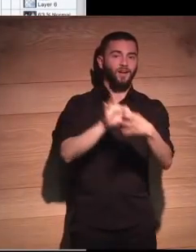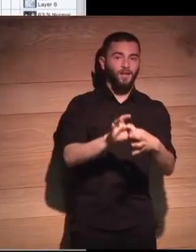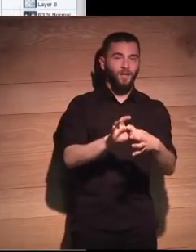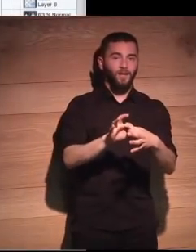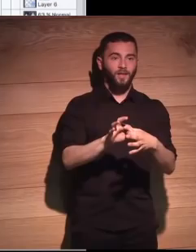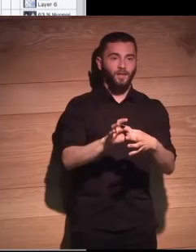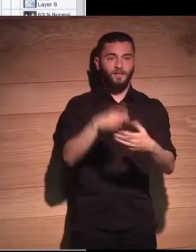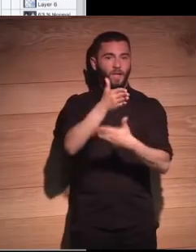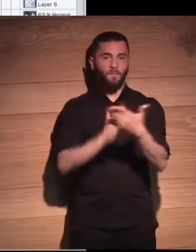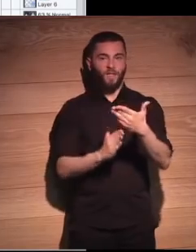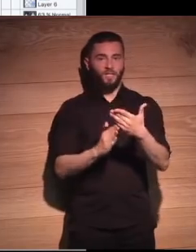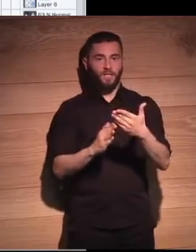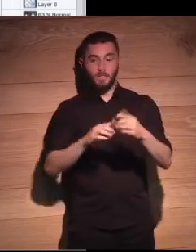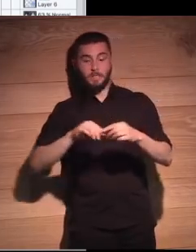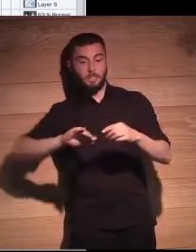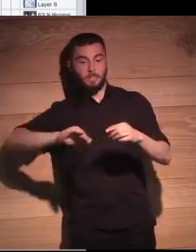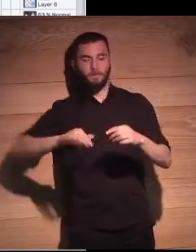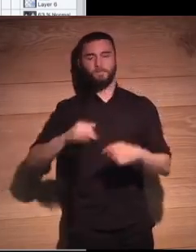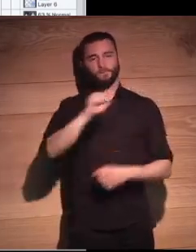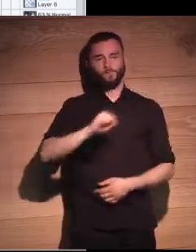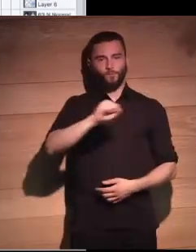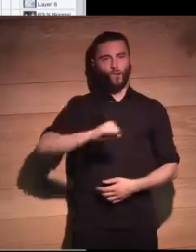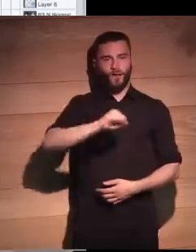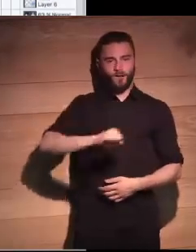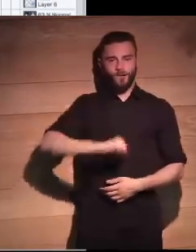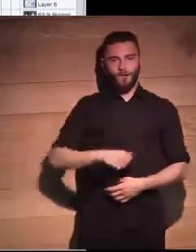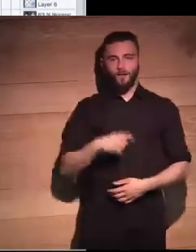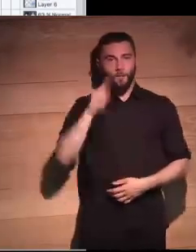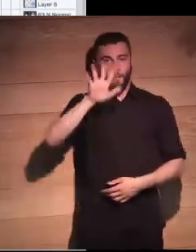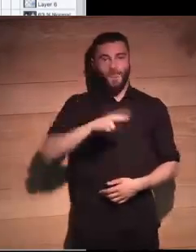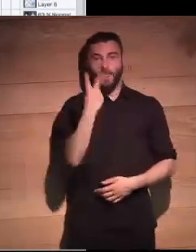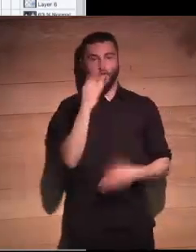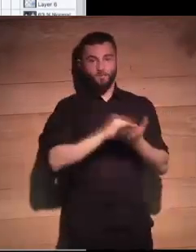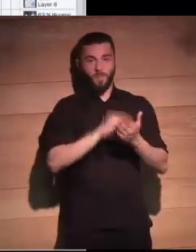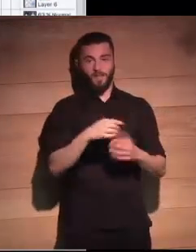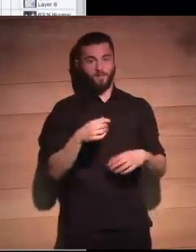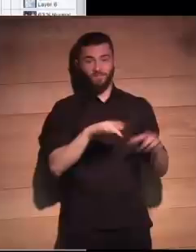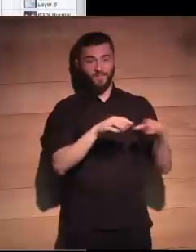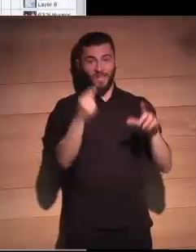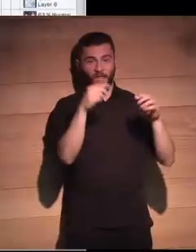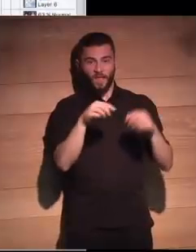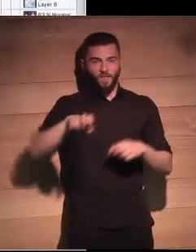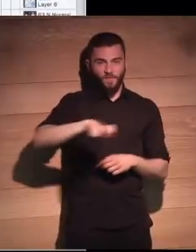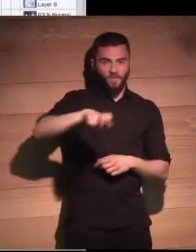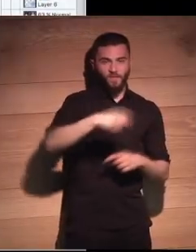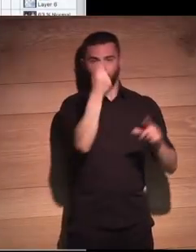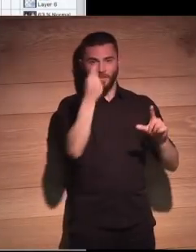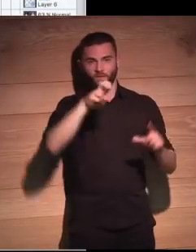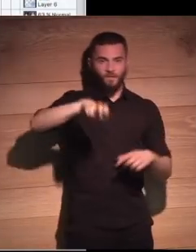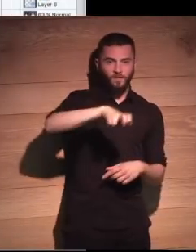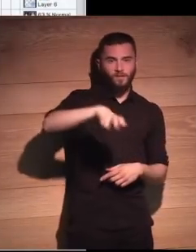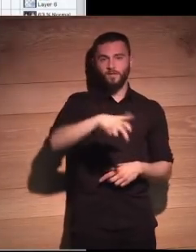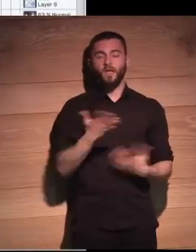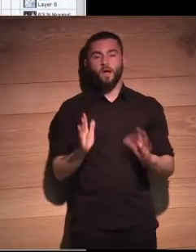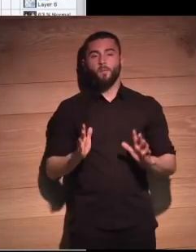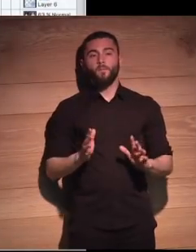se superpone la voy a borrar, ¿no? Caray. Parece que a lo mejor dibujas 2 veces, pero en realidad es más fácil imaginarte